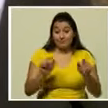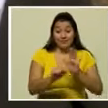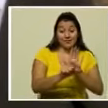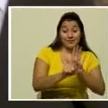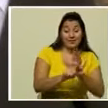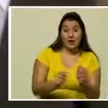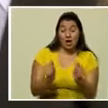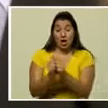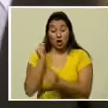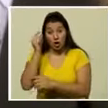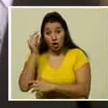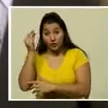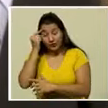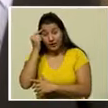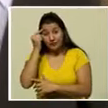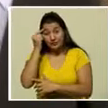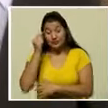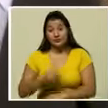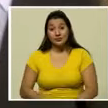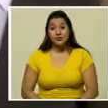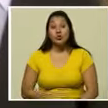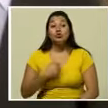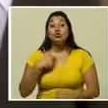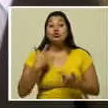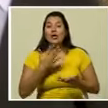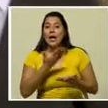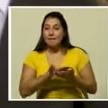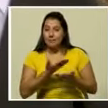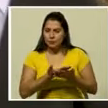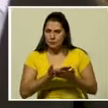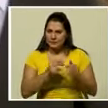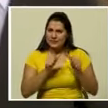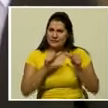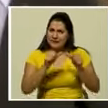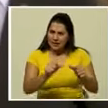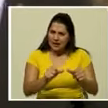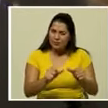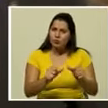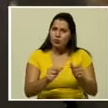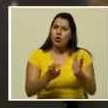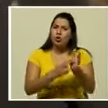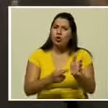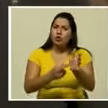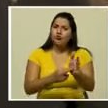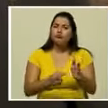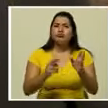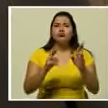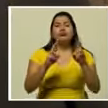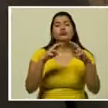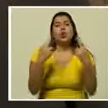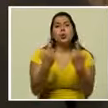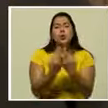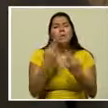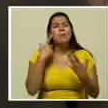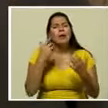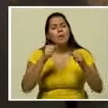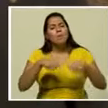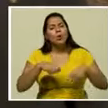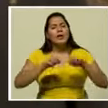el Poder Ejecutivo. Le he propuesto que sigamos reuniéndonos periódicamente para valorar